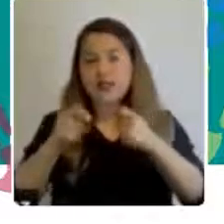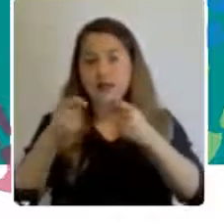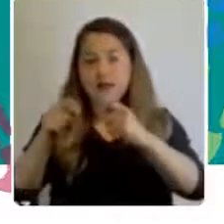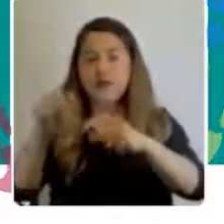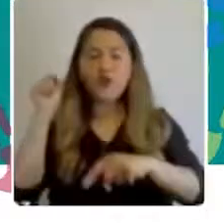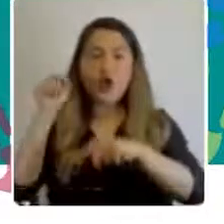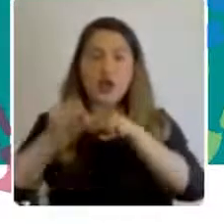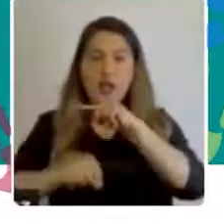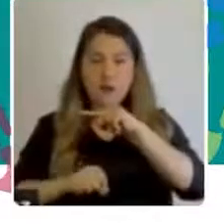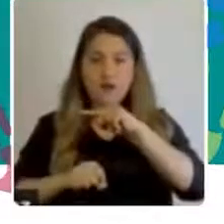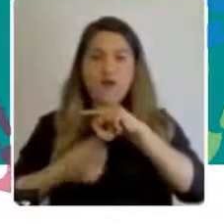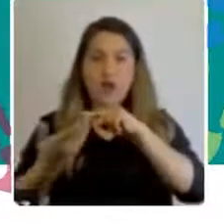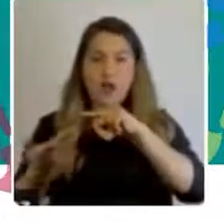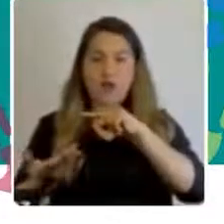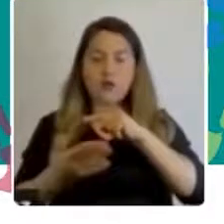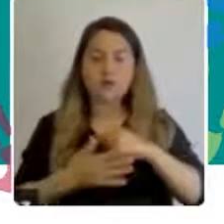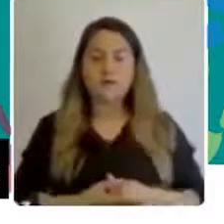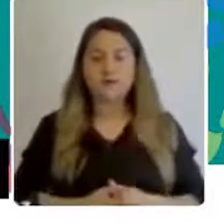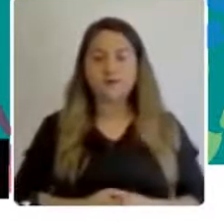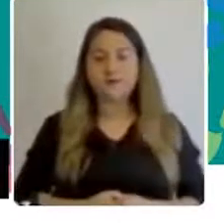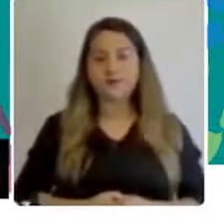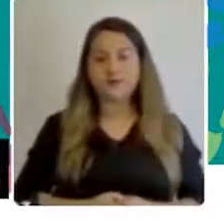Aunque